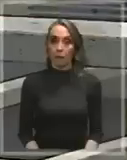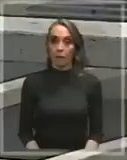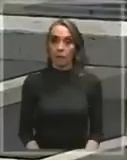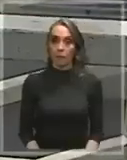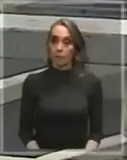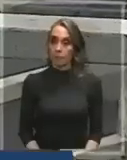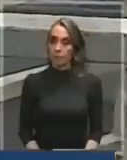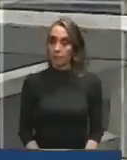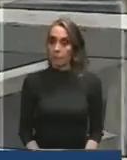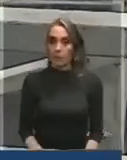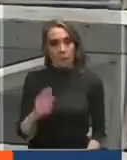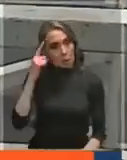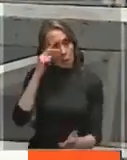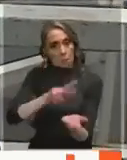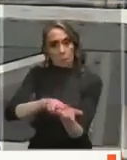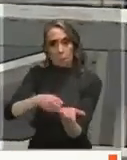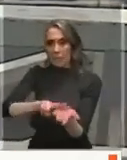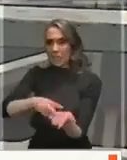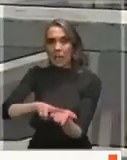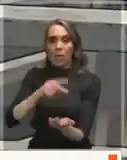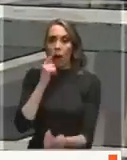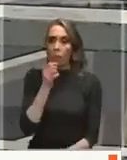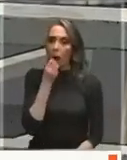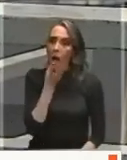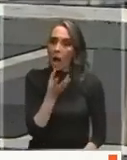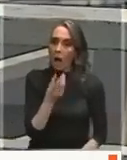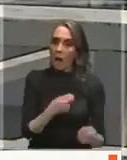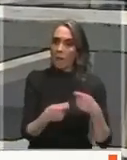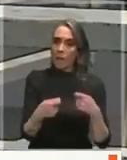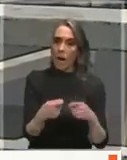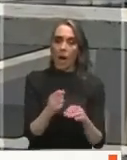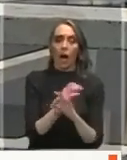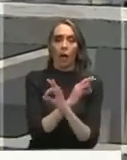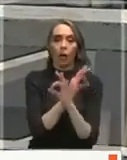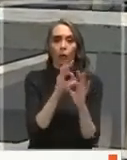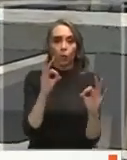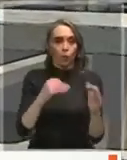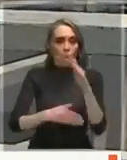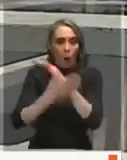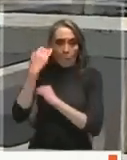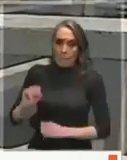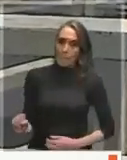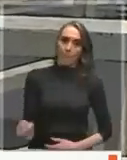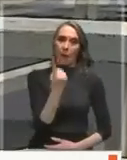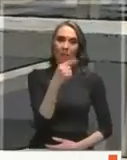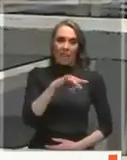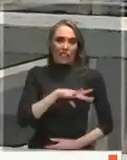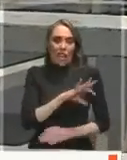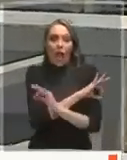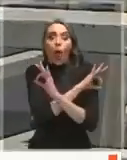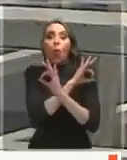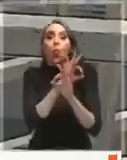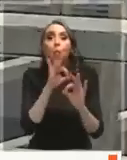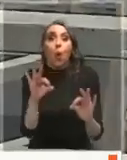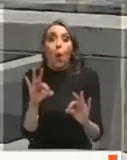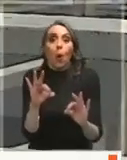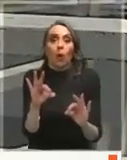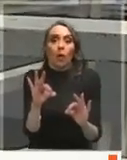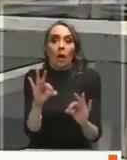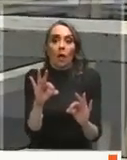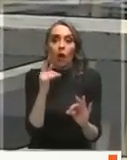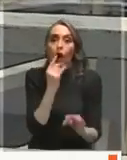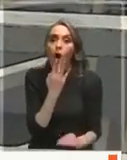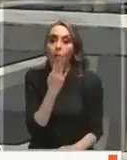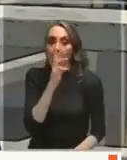Ha sido una pesadilla. Y además que nunca nos había pasado, y acá en Chile nunca había pasado eso. Y